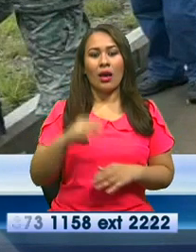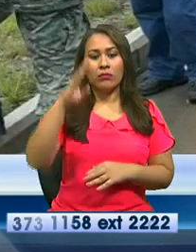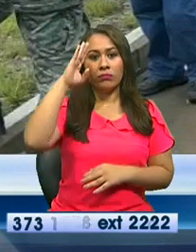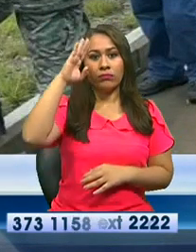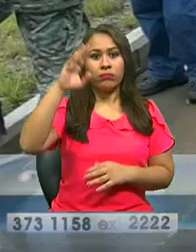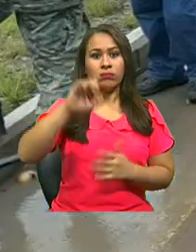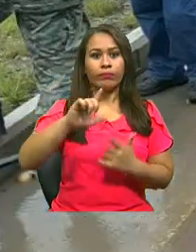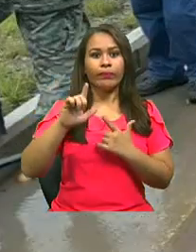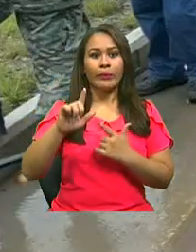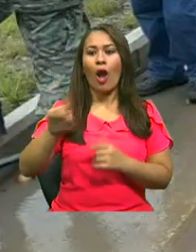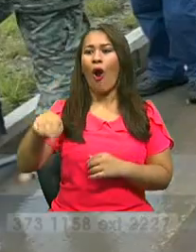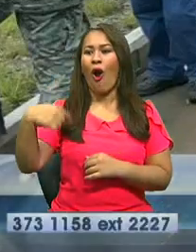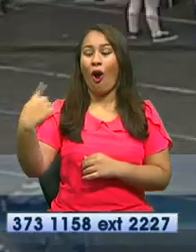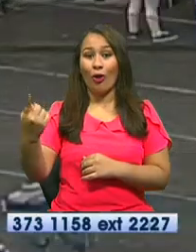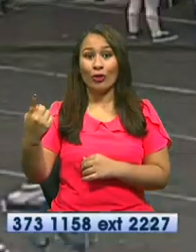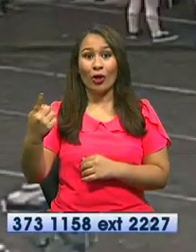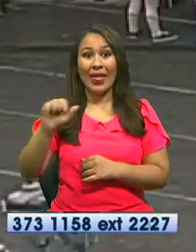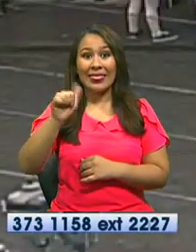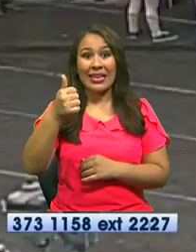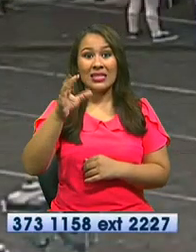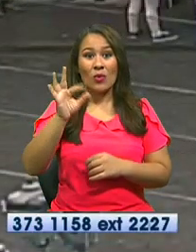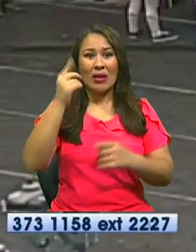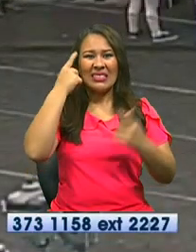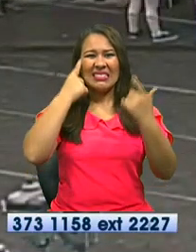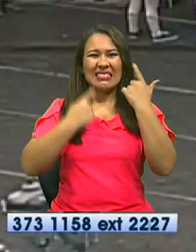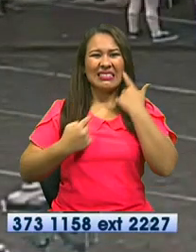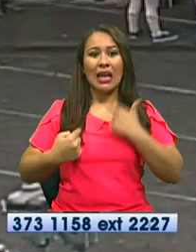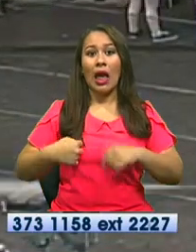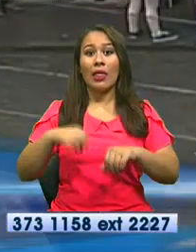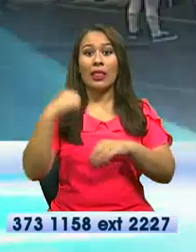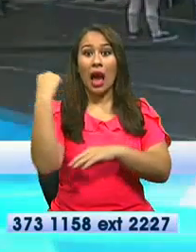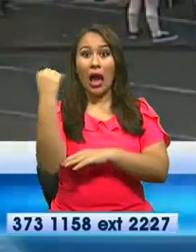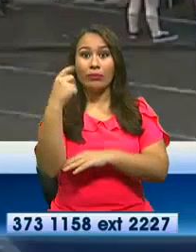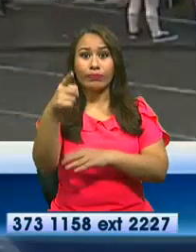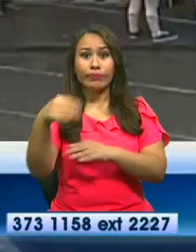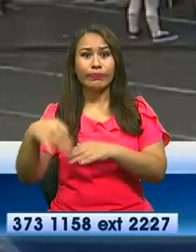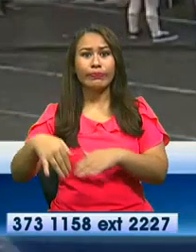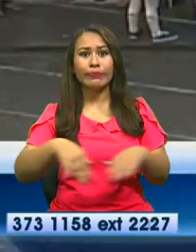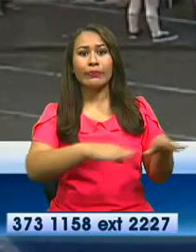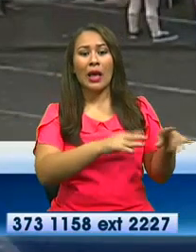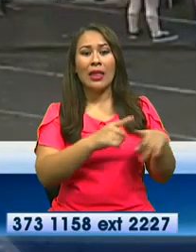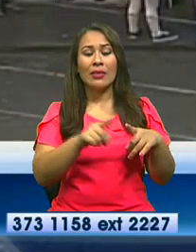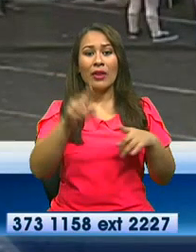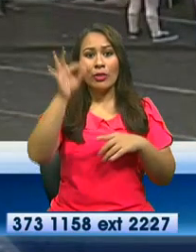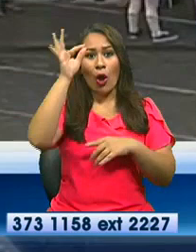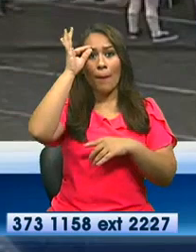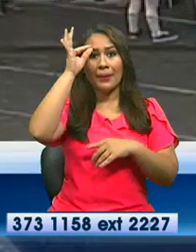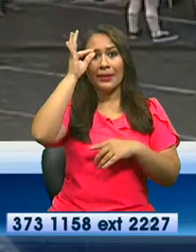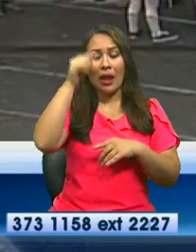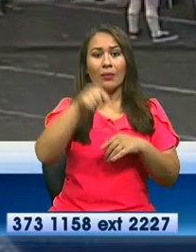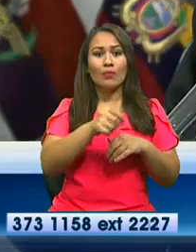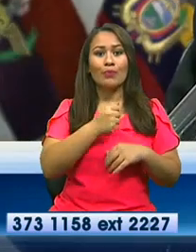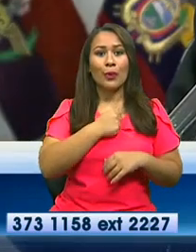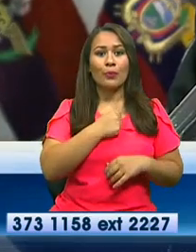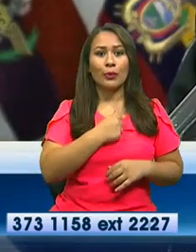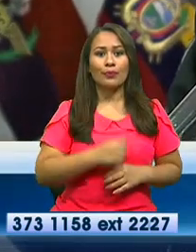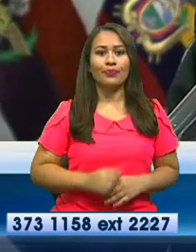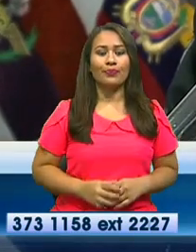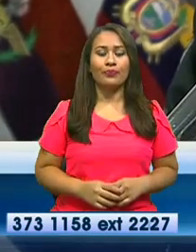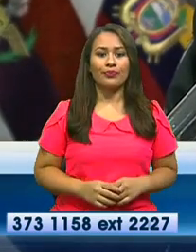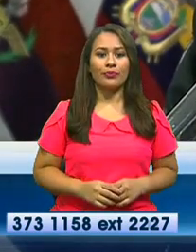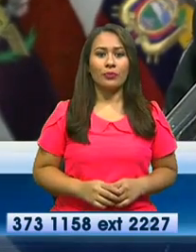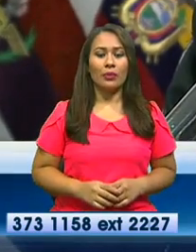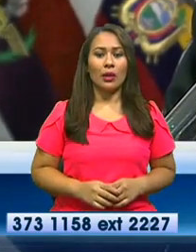salieron con lesiones de consideración. En diferentes ambulancias los heridos fueron trasladados hasta el hospital de la localidad. Y mueren